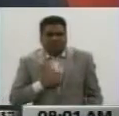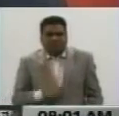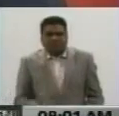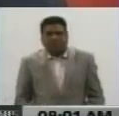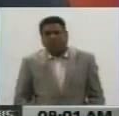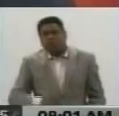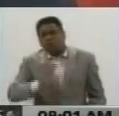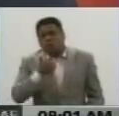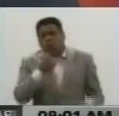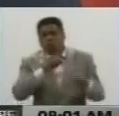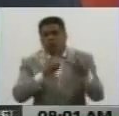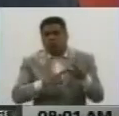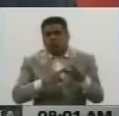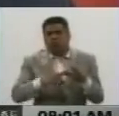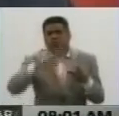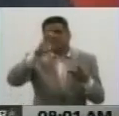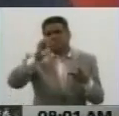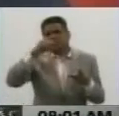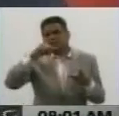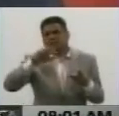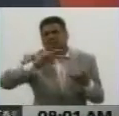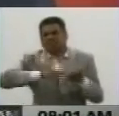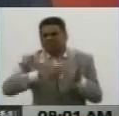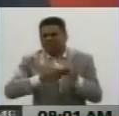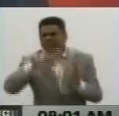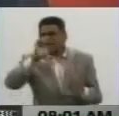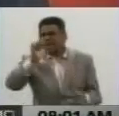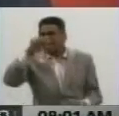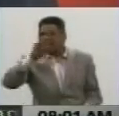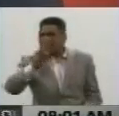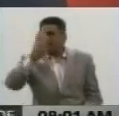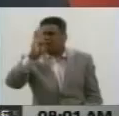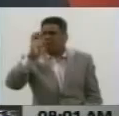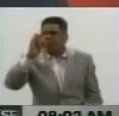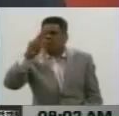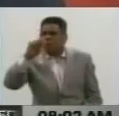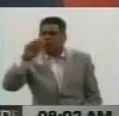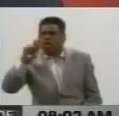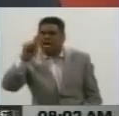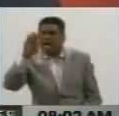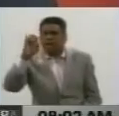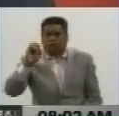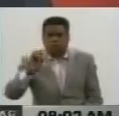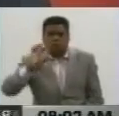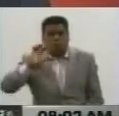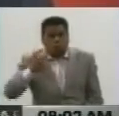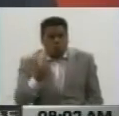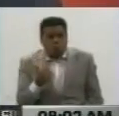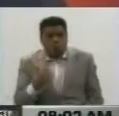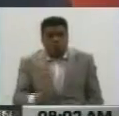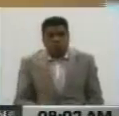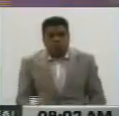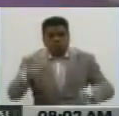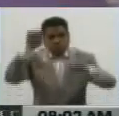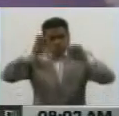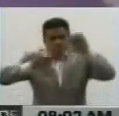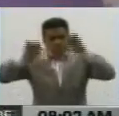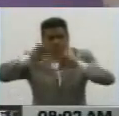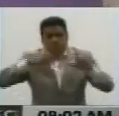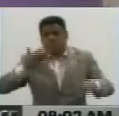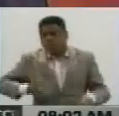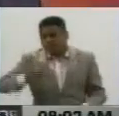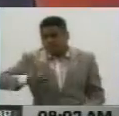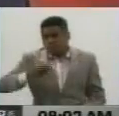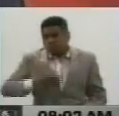magnesio. ¿Qué es el carbonato de magnesio? Es uno de los elementos, o la magnesita, como le dicen también en algo popular, es una de las